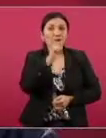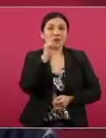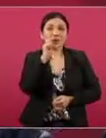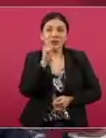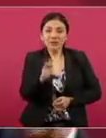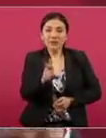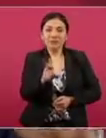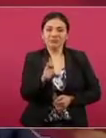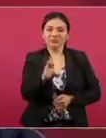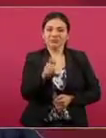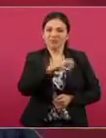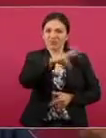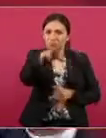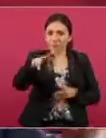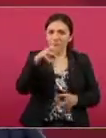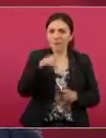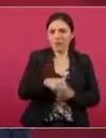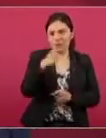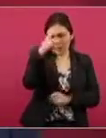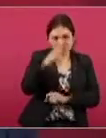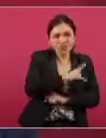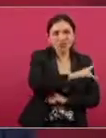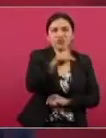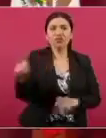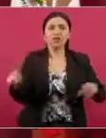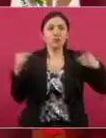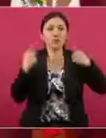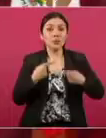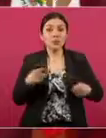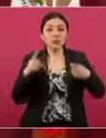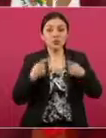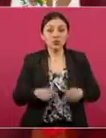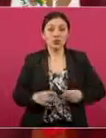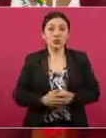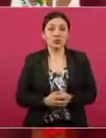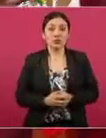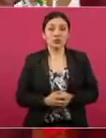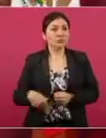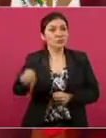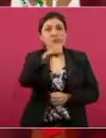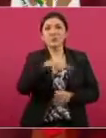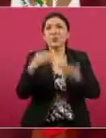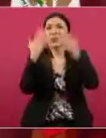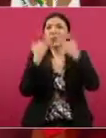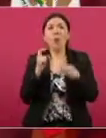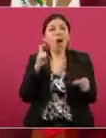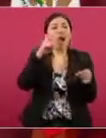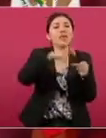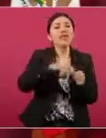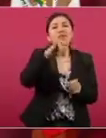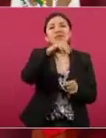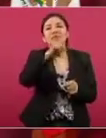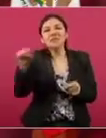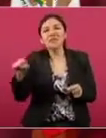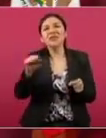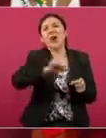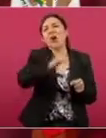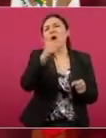para toda la población, para los que no tienen seguridad social.